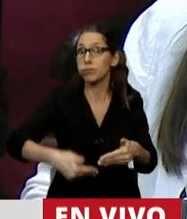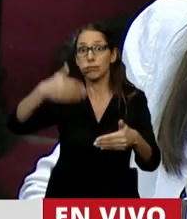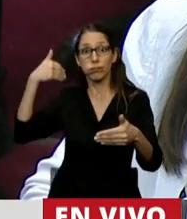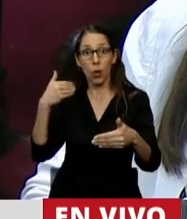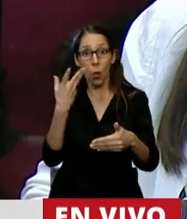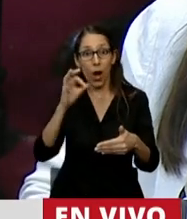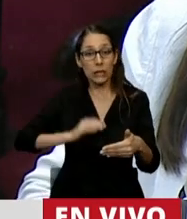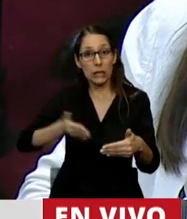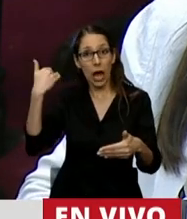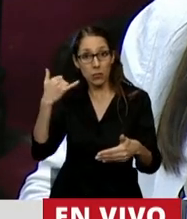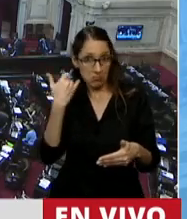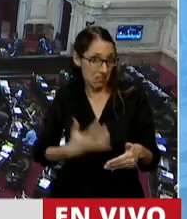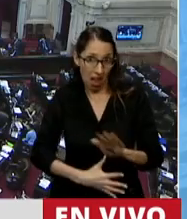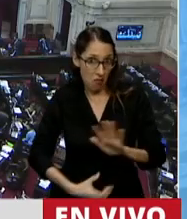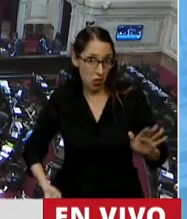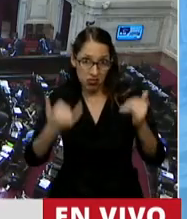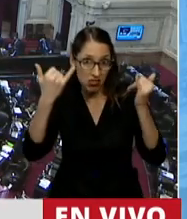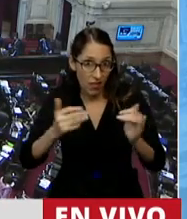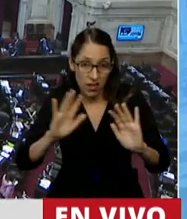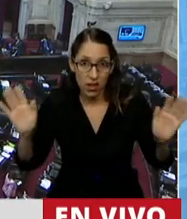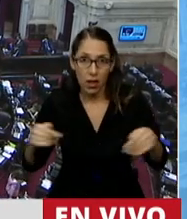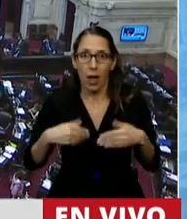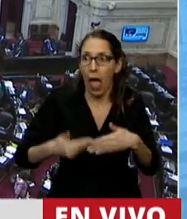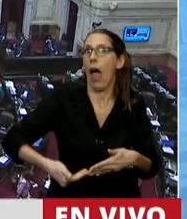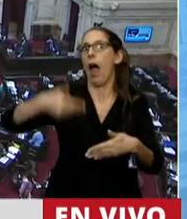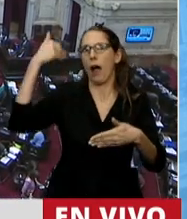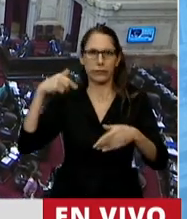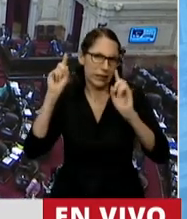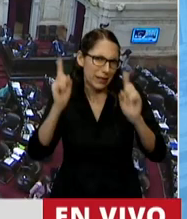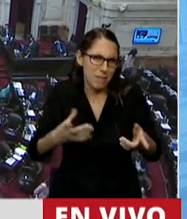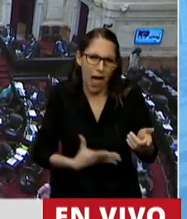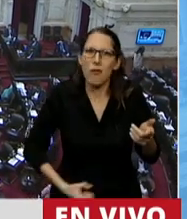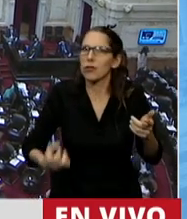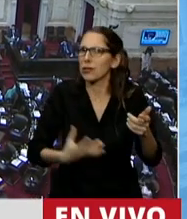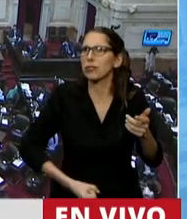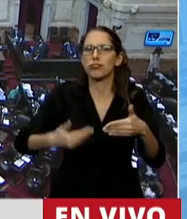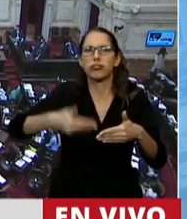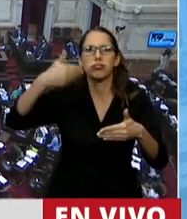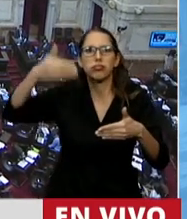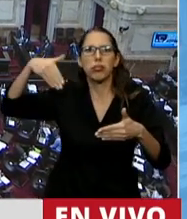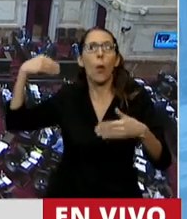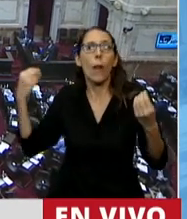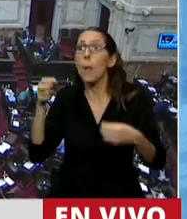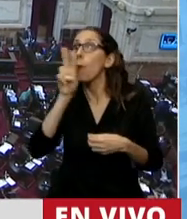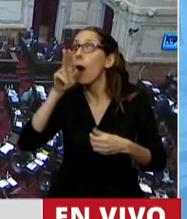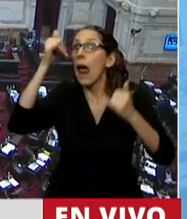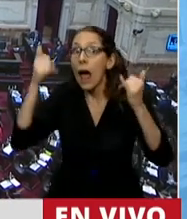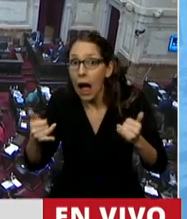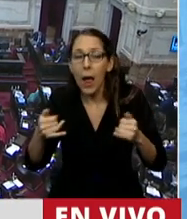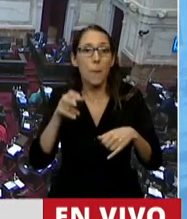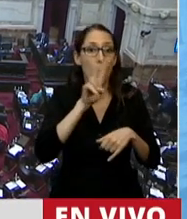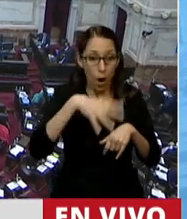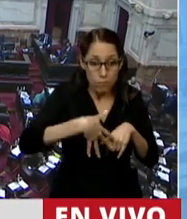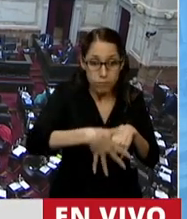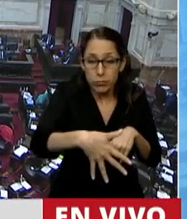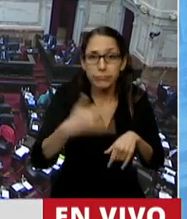hacían y antes de los 40 años también se seguían haciendo. El aborto se hace desde que existe la mujer y desde que la mujer se